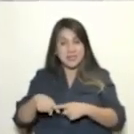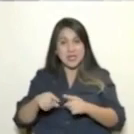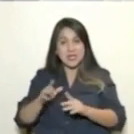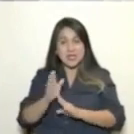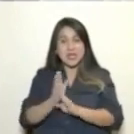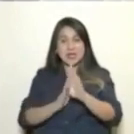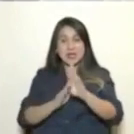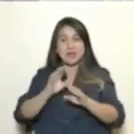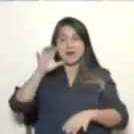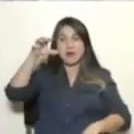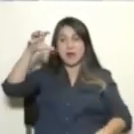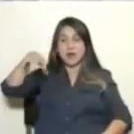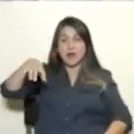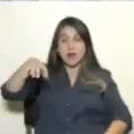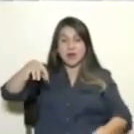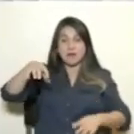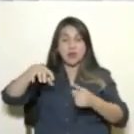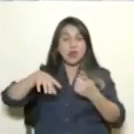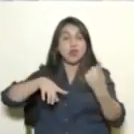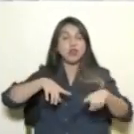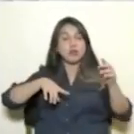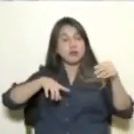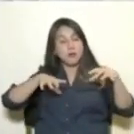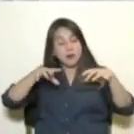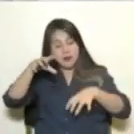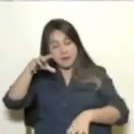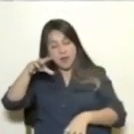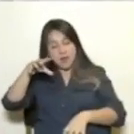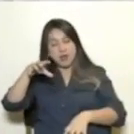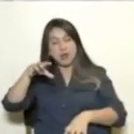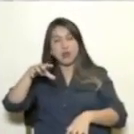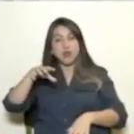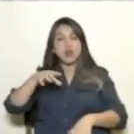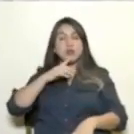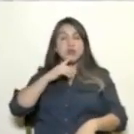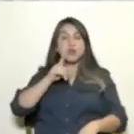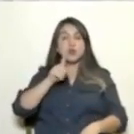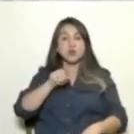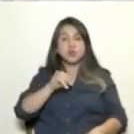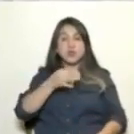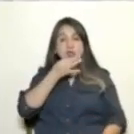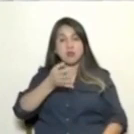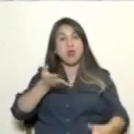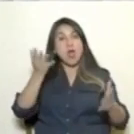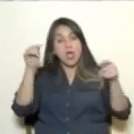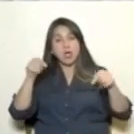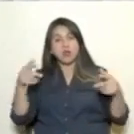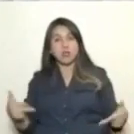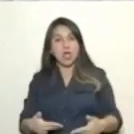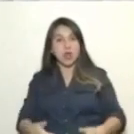arriba, la ciudad-estado que iba para abajo, ¿verdad? Y Tucídides dijo, hay que esto es guerra, ¿no? Ya.